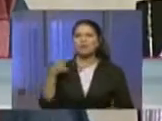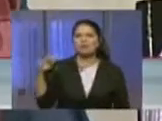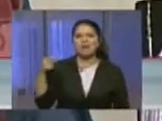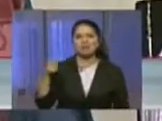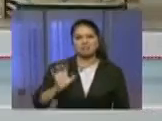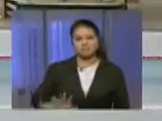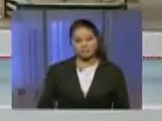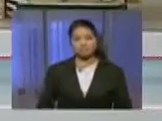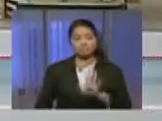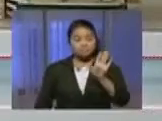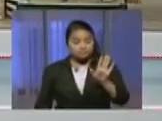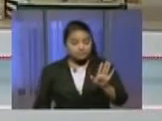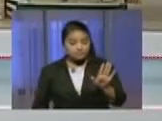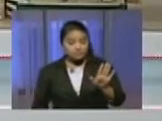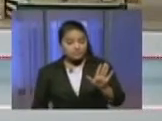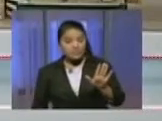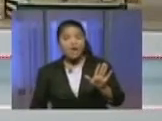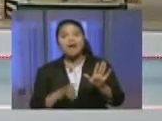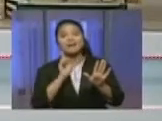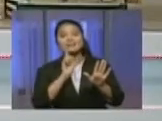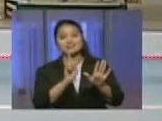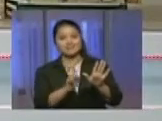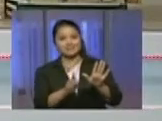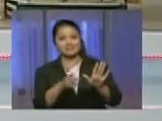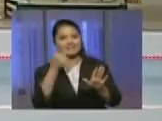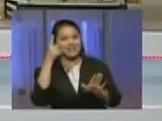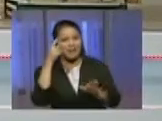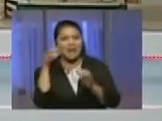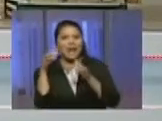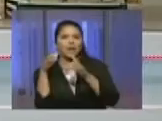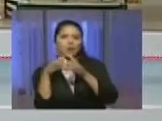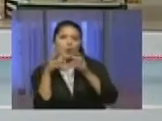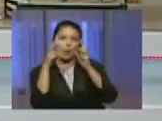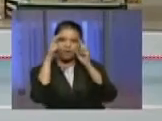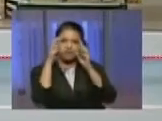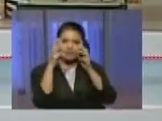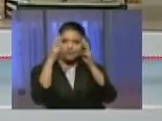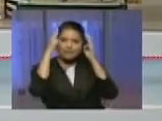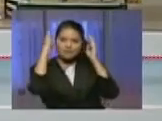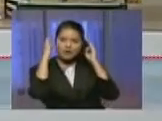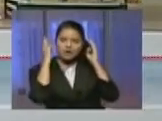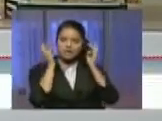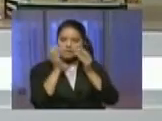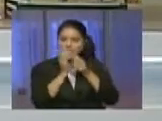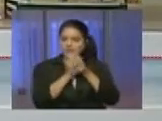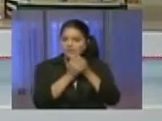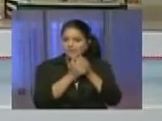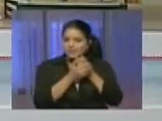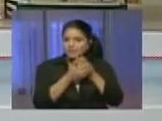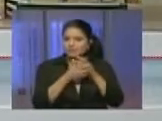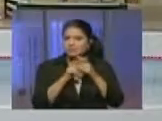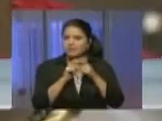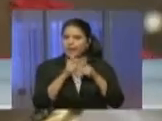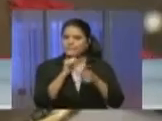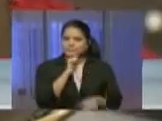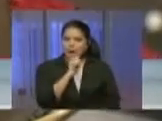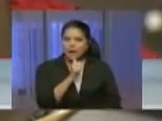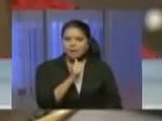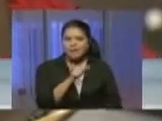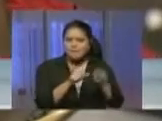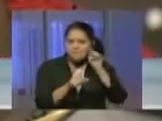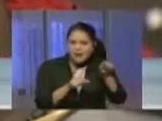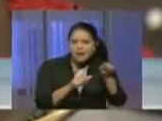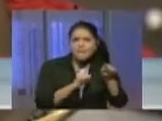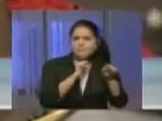mimu esa es la banda de Los Ramos alup que le desean el mal al país y que celebran cualquier cosa que